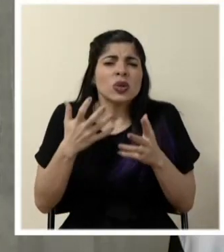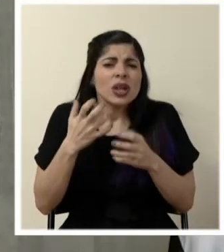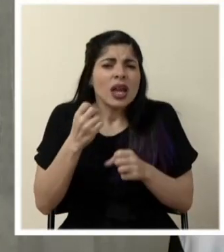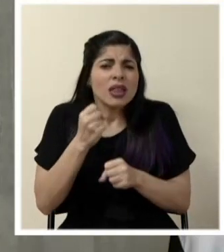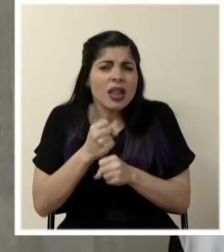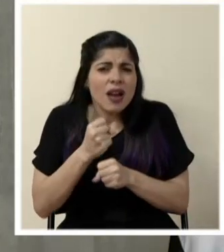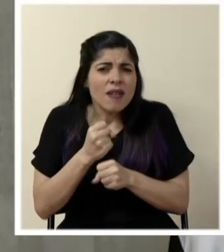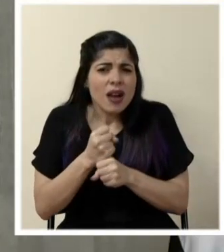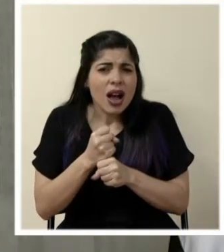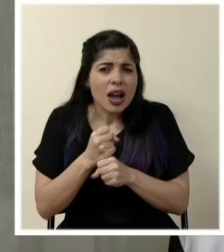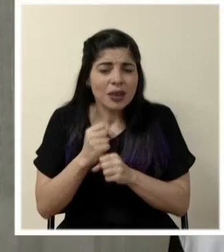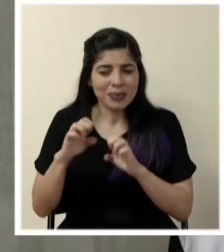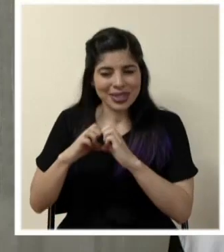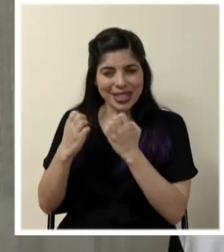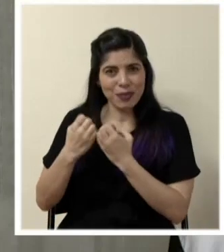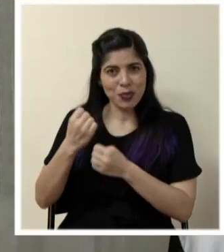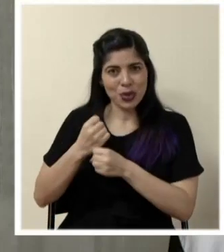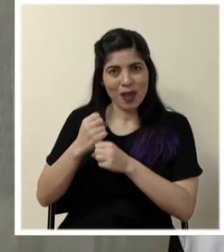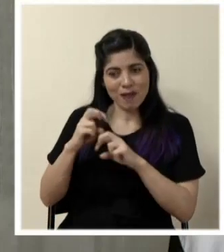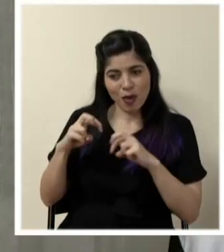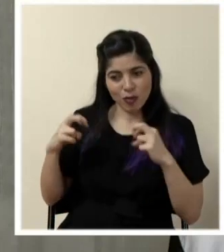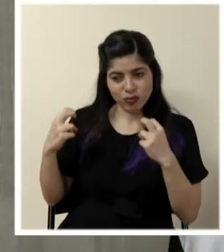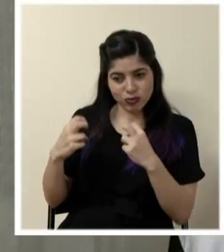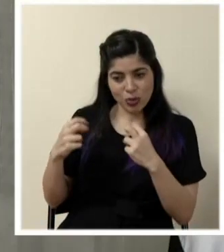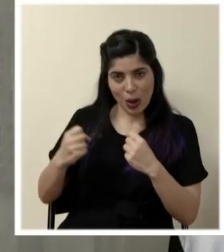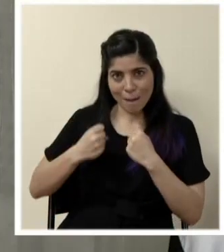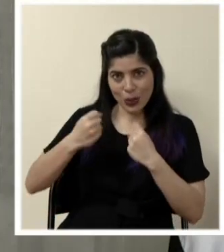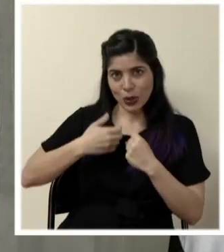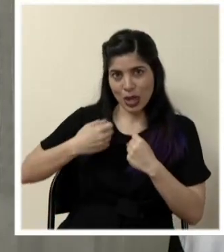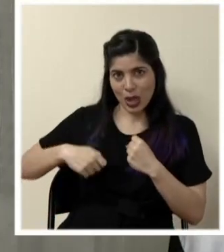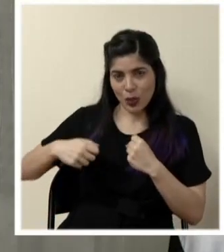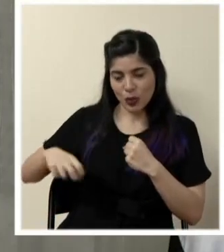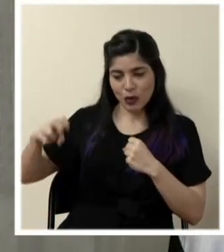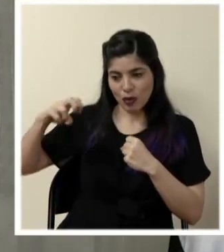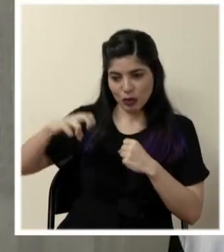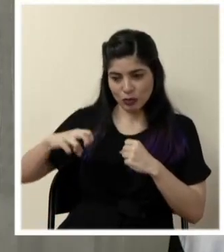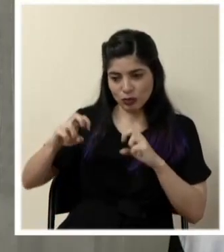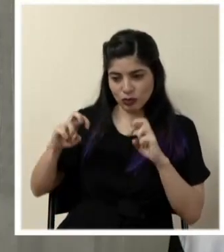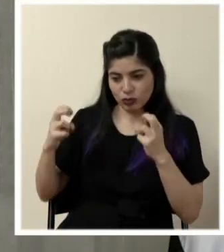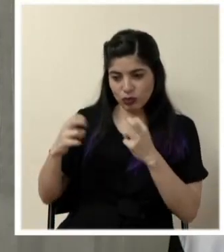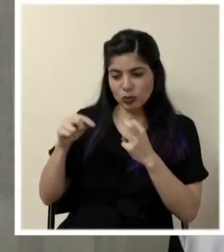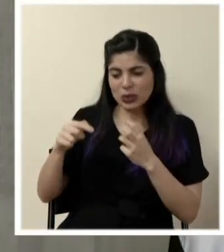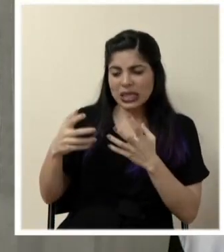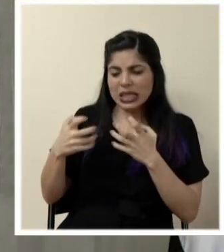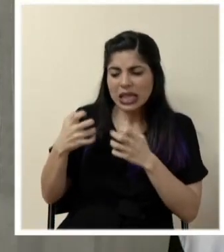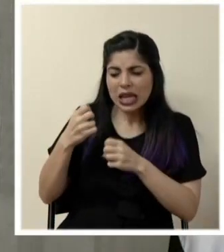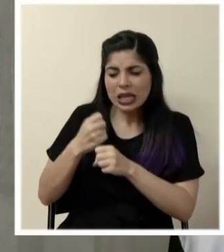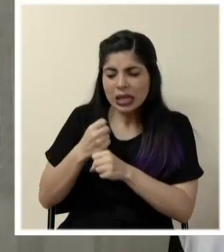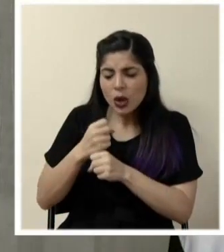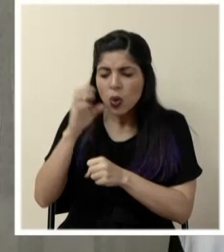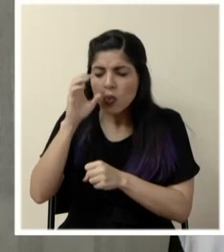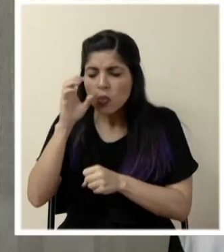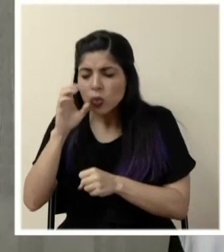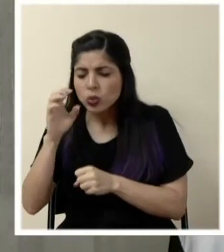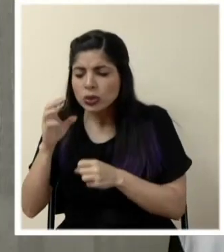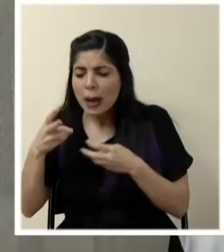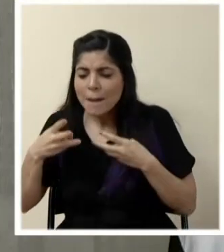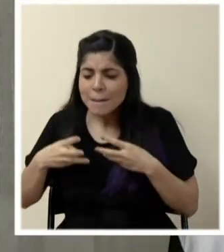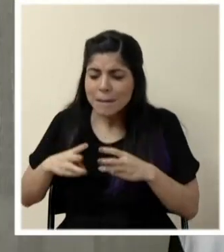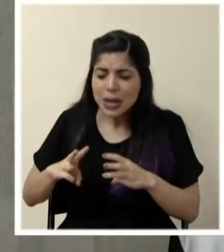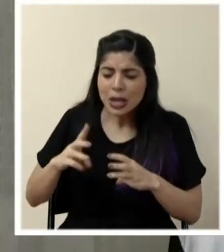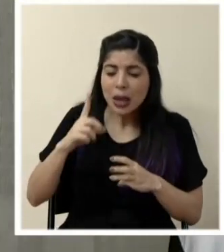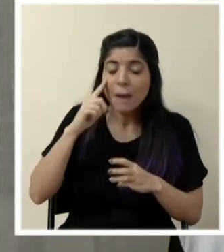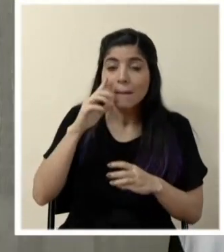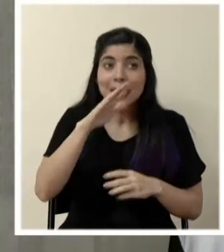la mesa de trabajo con el Poder Ejecutivo es un mecanismo para que el Estado